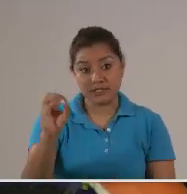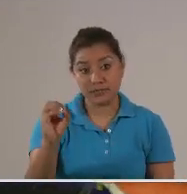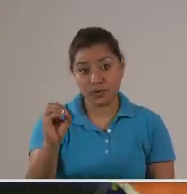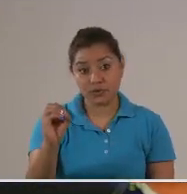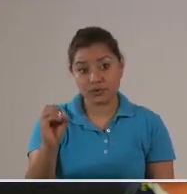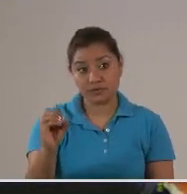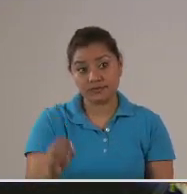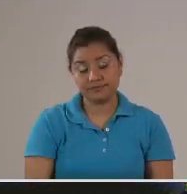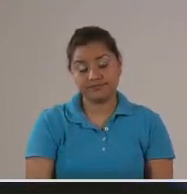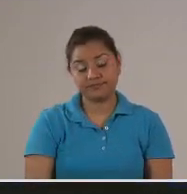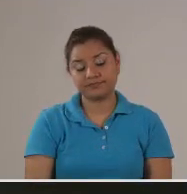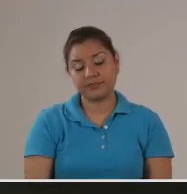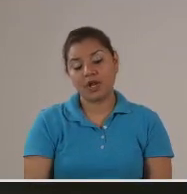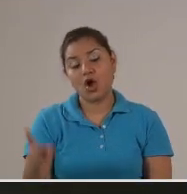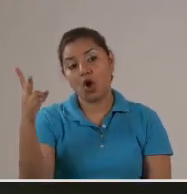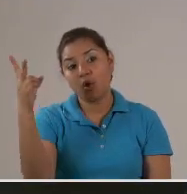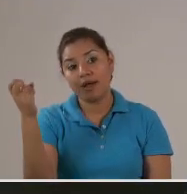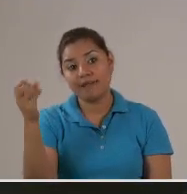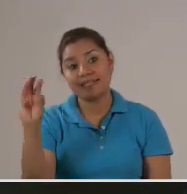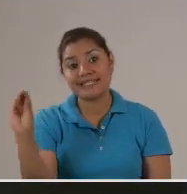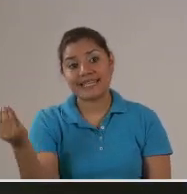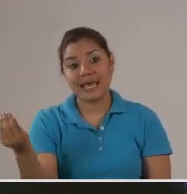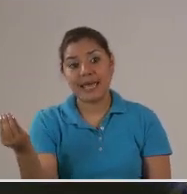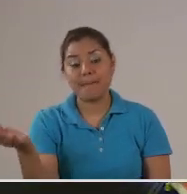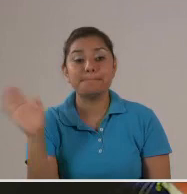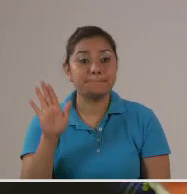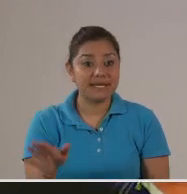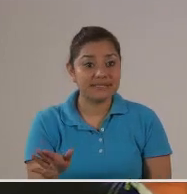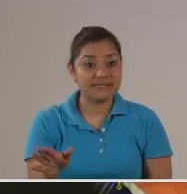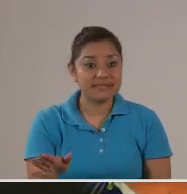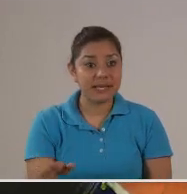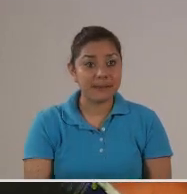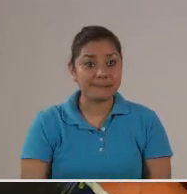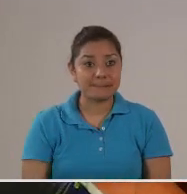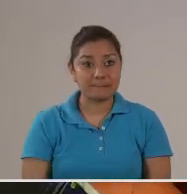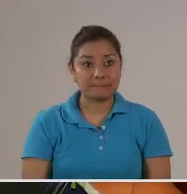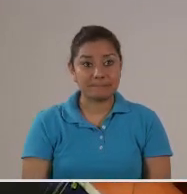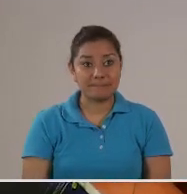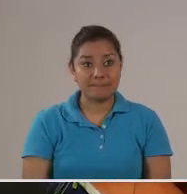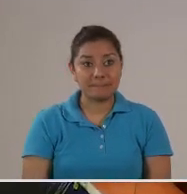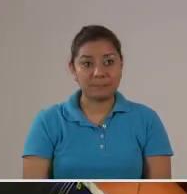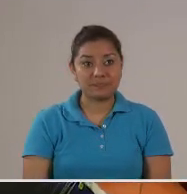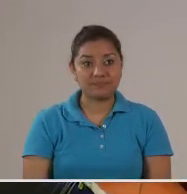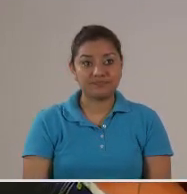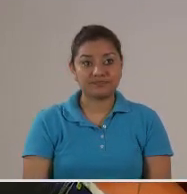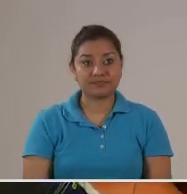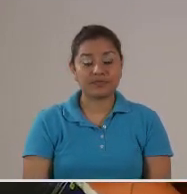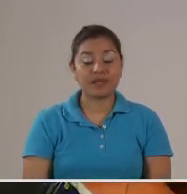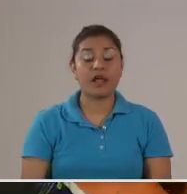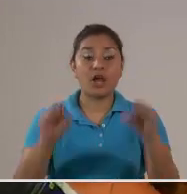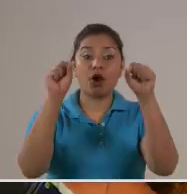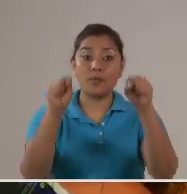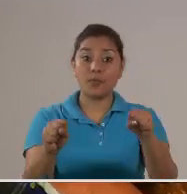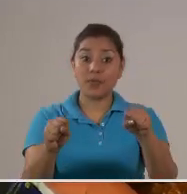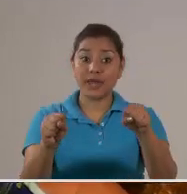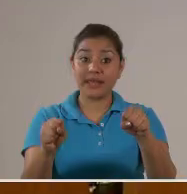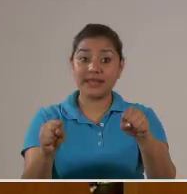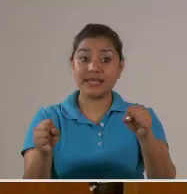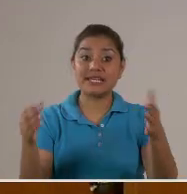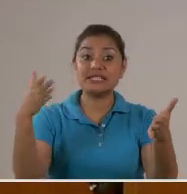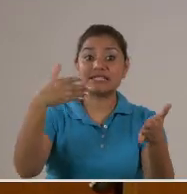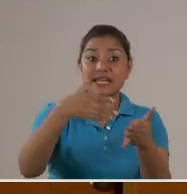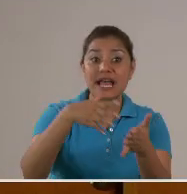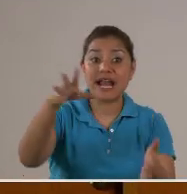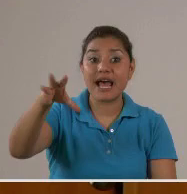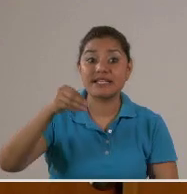serpiente una vez que eso se dio como es un bombardeo constante puede llegar a la aceptación de aquella